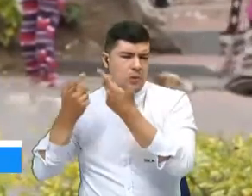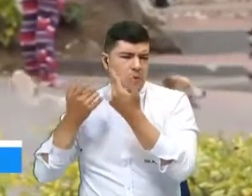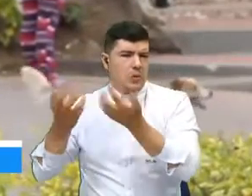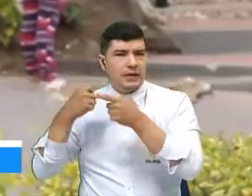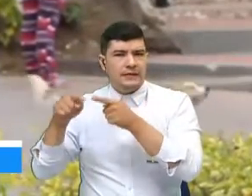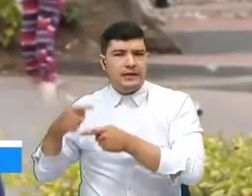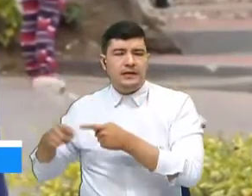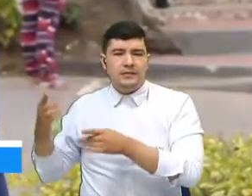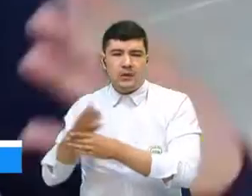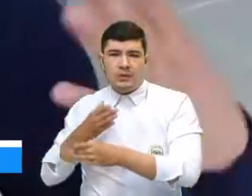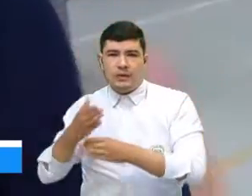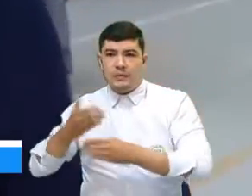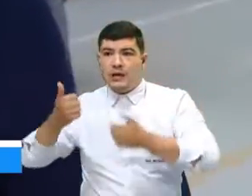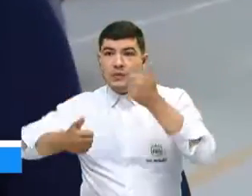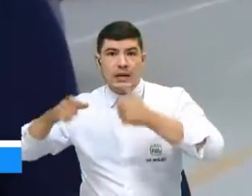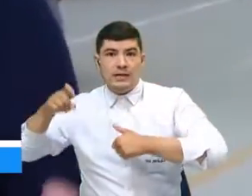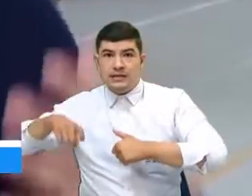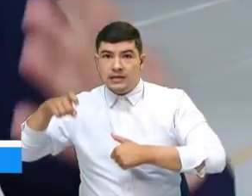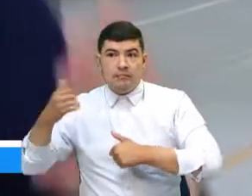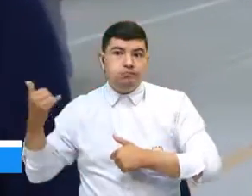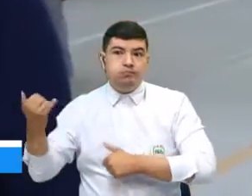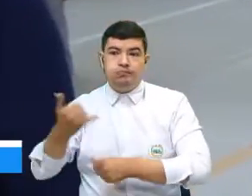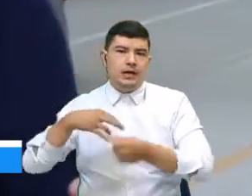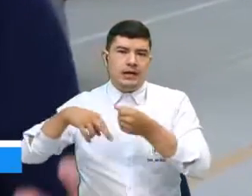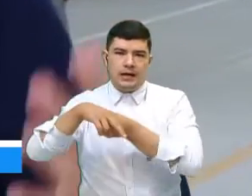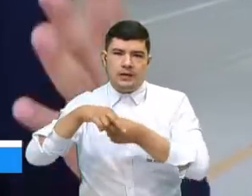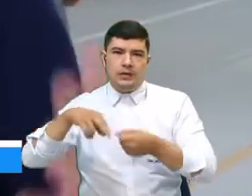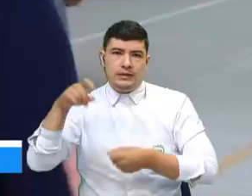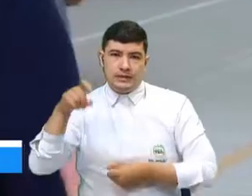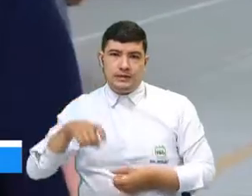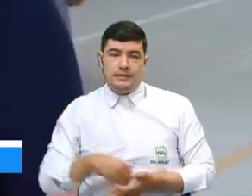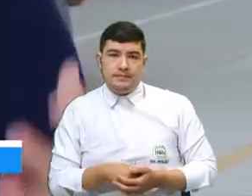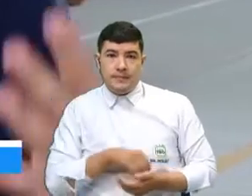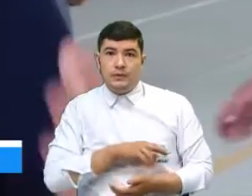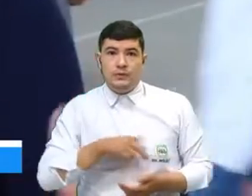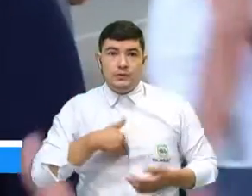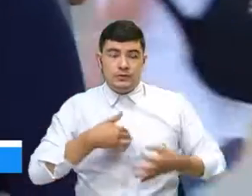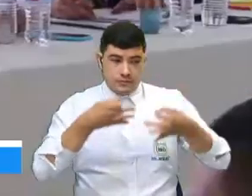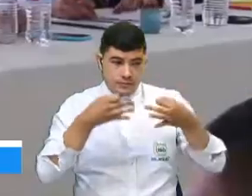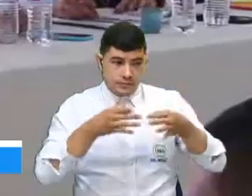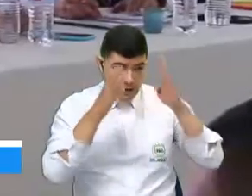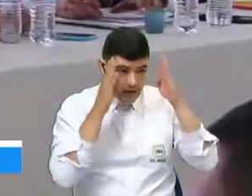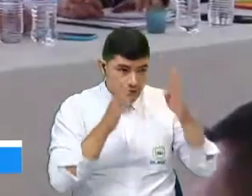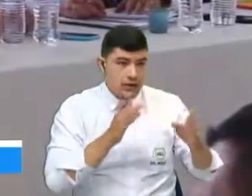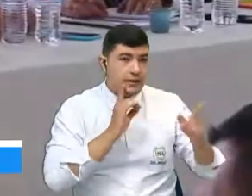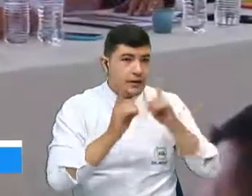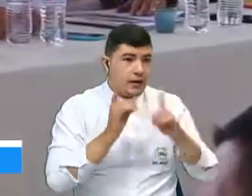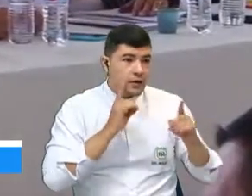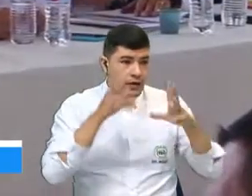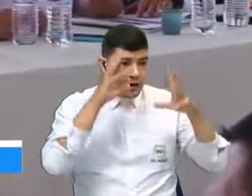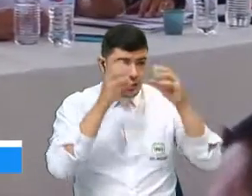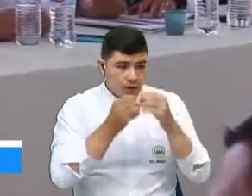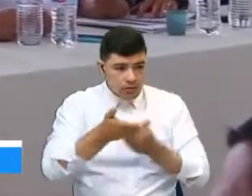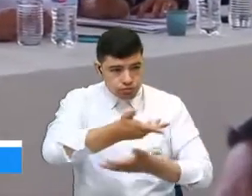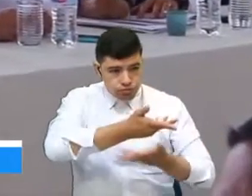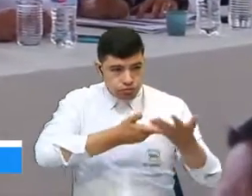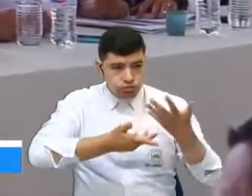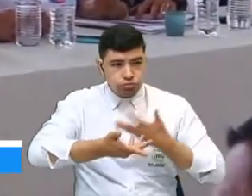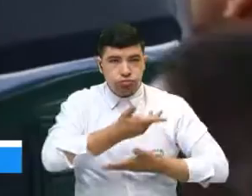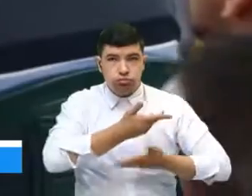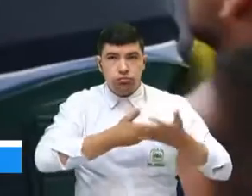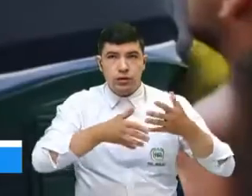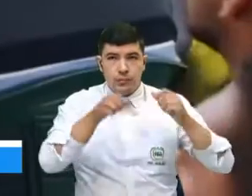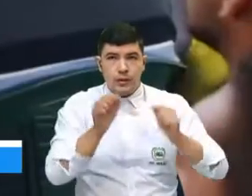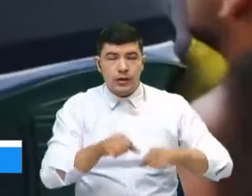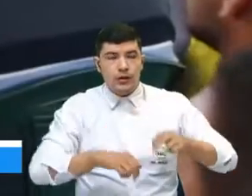las necesidades de la región. Hemos considerado, y así es, que el diálogo y la concertación es el mejor mecanismo para construir